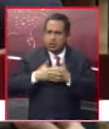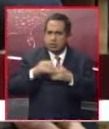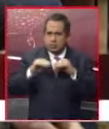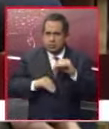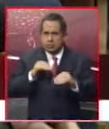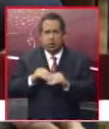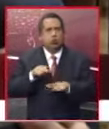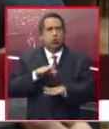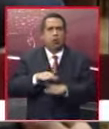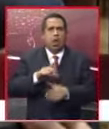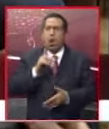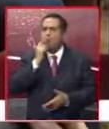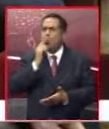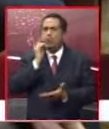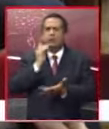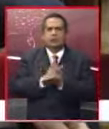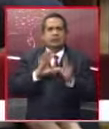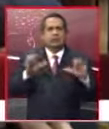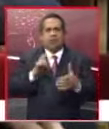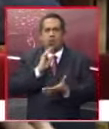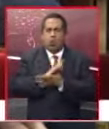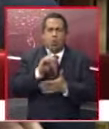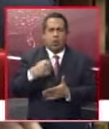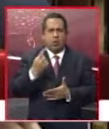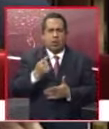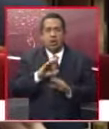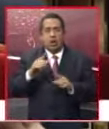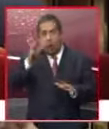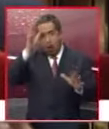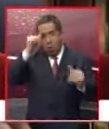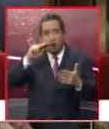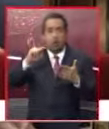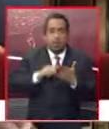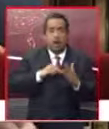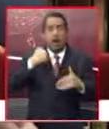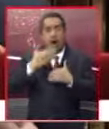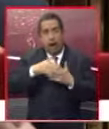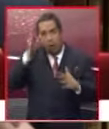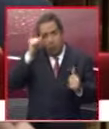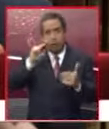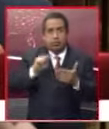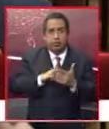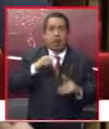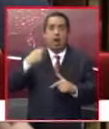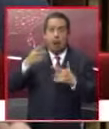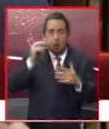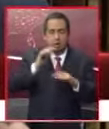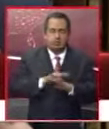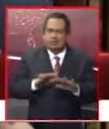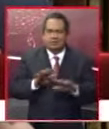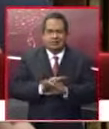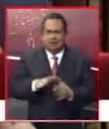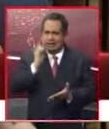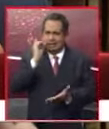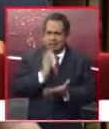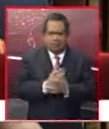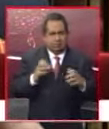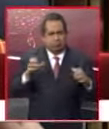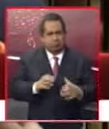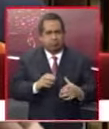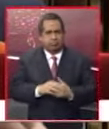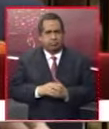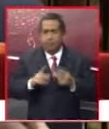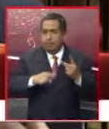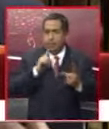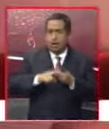mando único, ya no estar sujetos a convenios cada año que se tienen que hacer con las entidades federativas y la federación. El segundo punto es la Ley